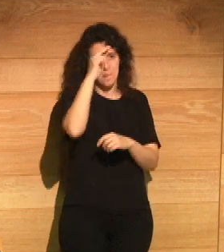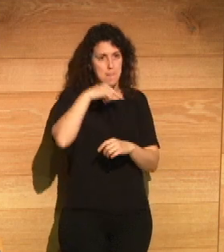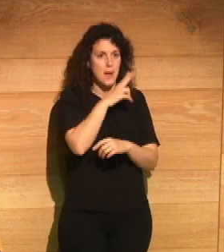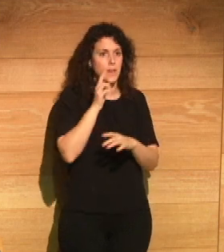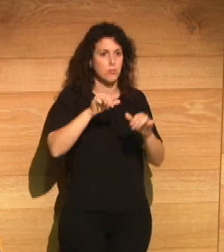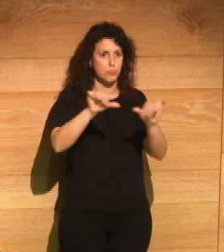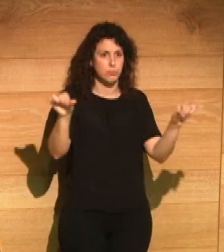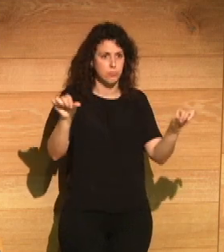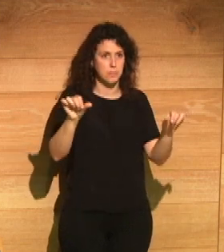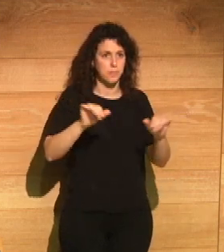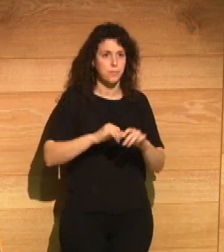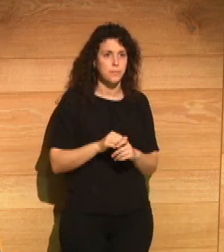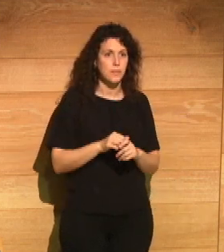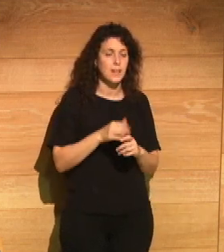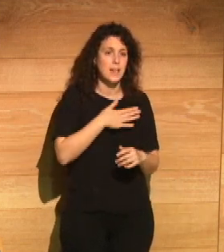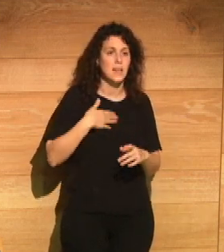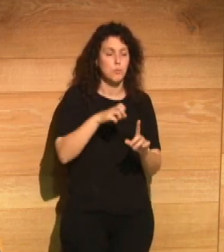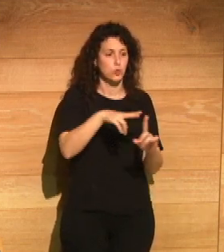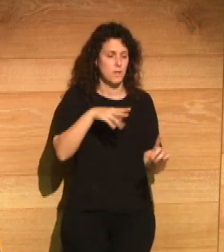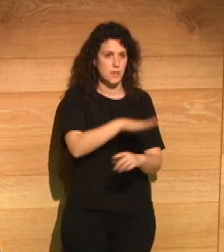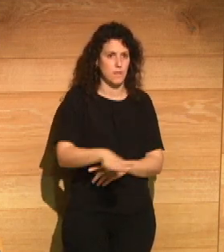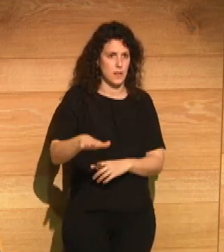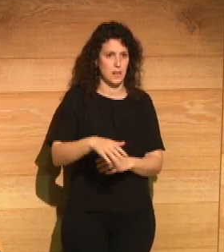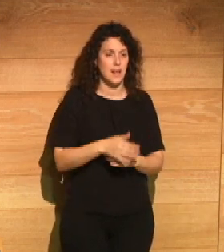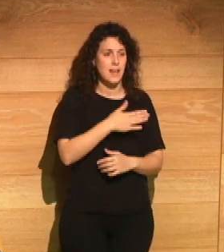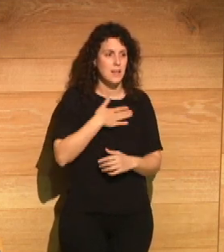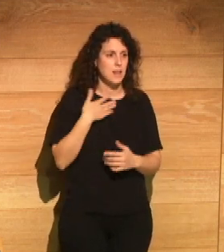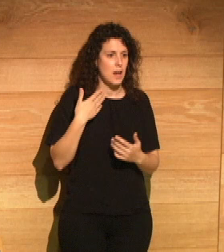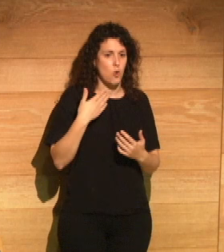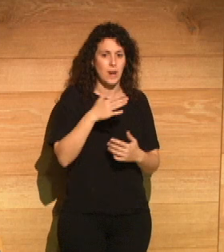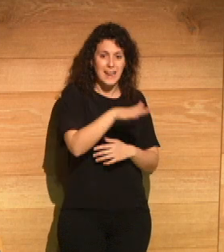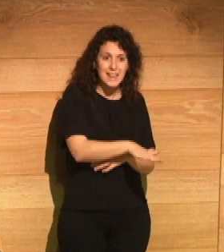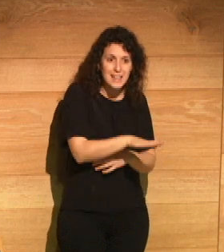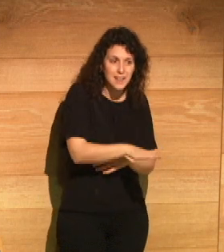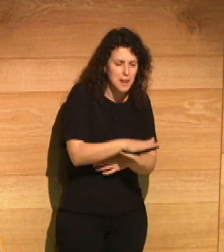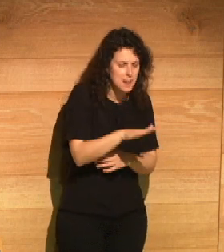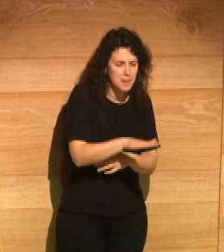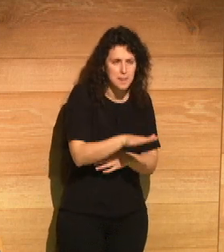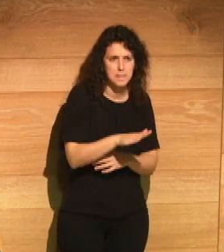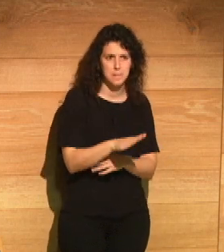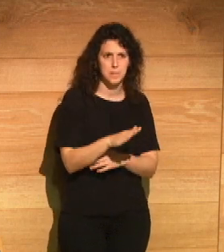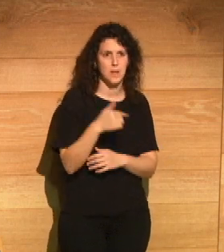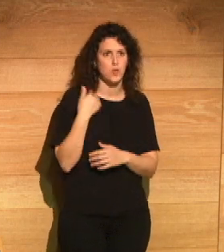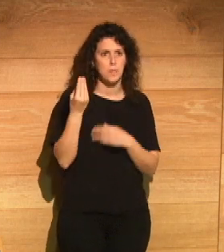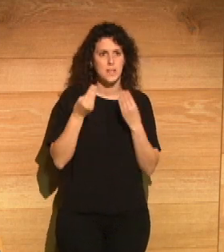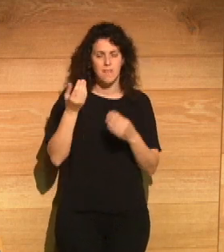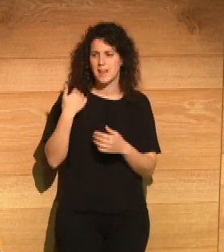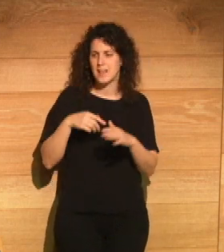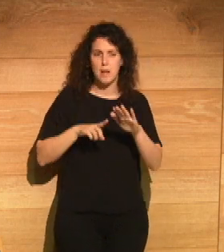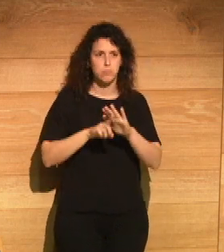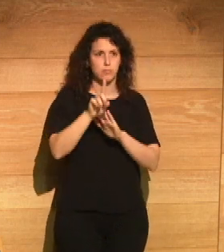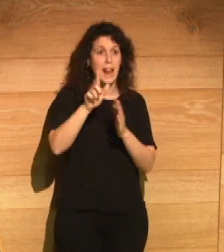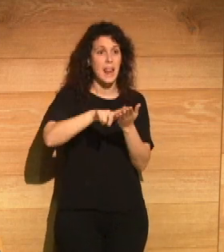familia desde un punto de vista infantil. Una niña muy, muy pequeña, digamos, yo pensaba que era una niña que ya había desarrollado el